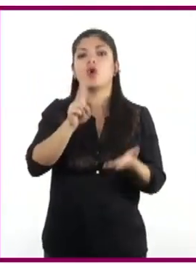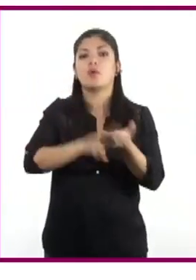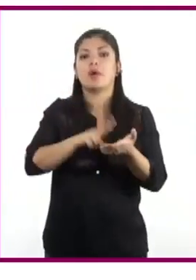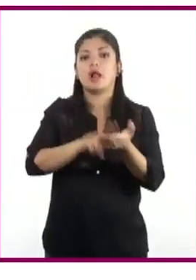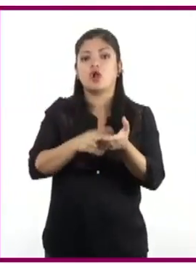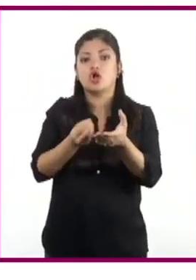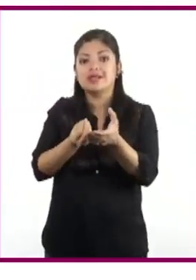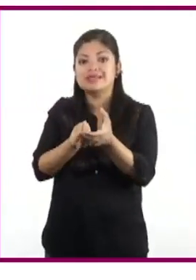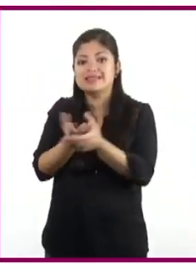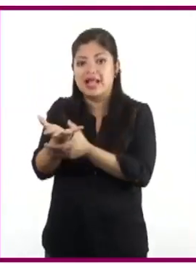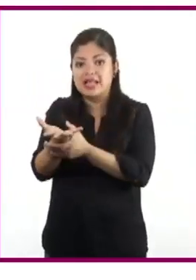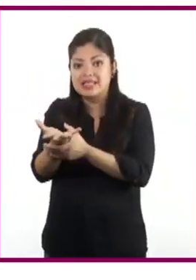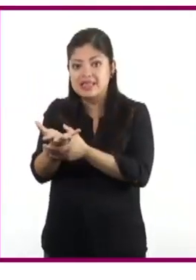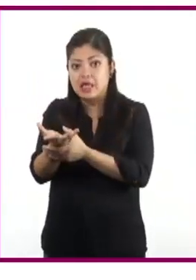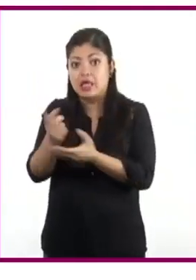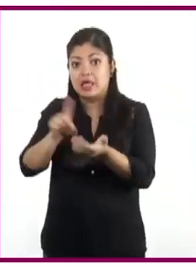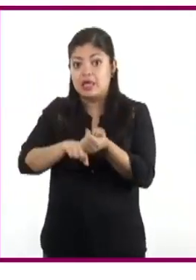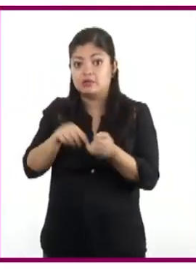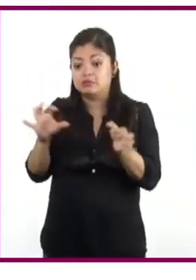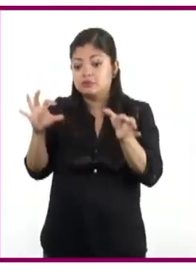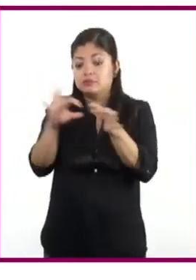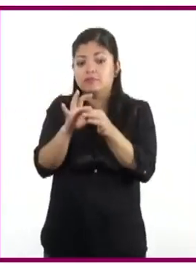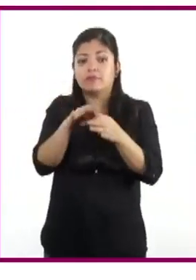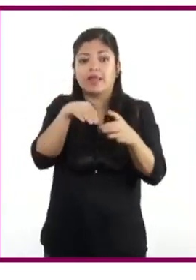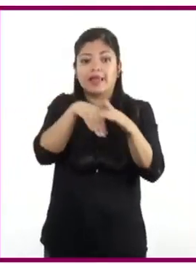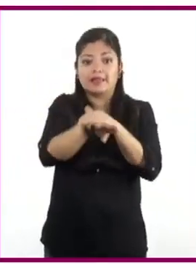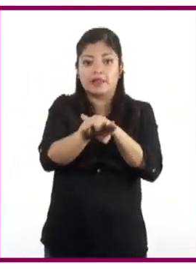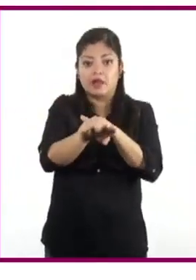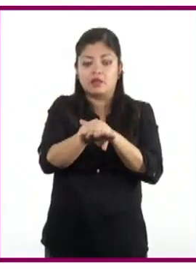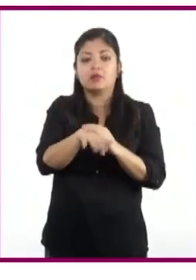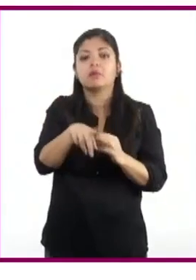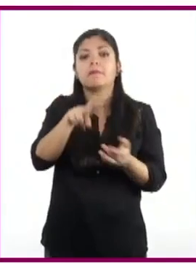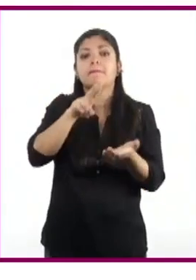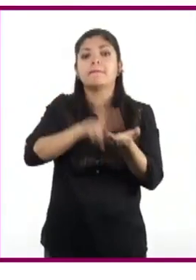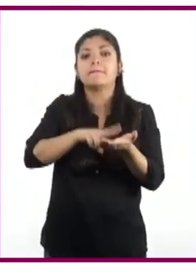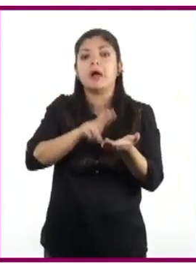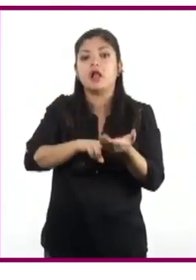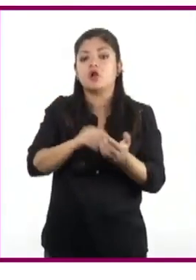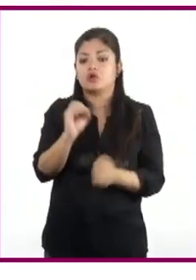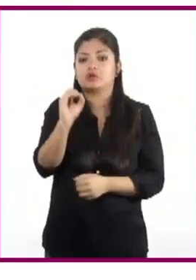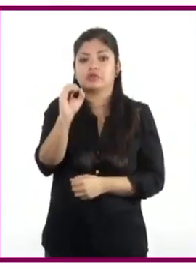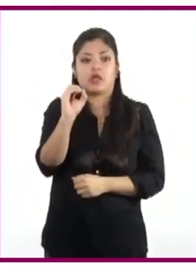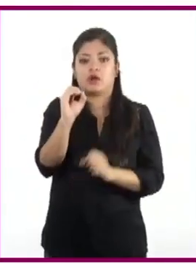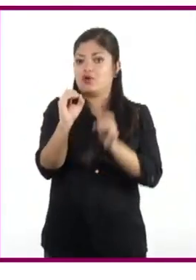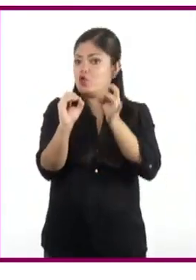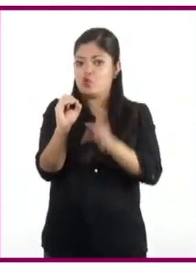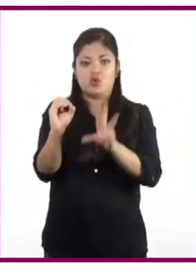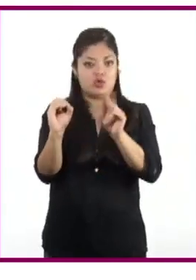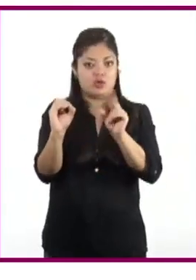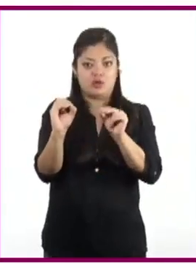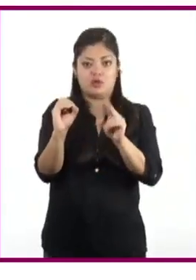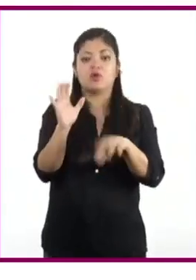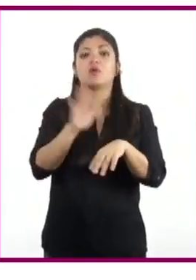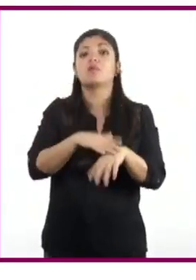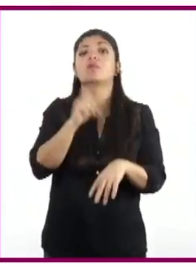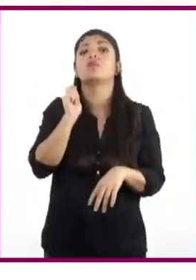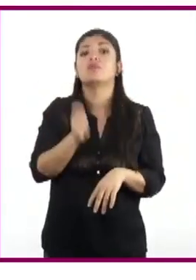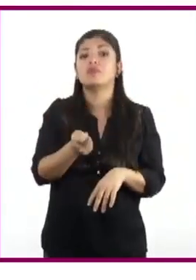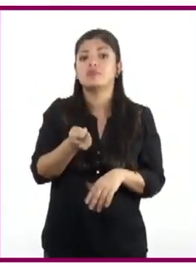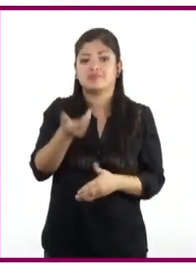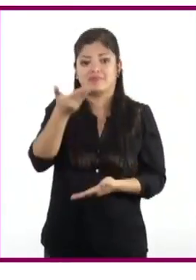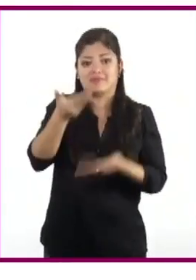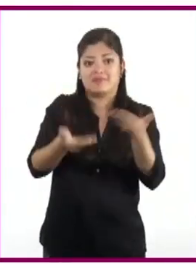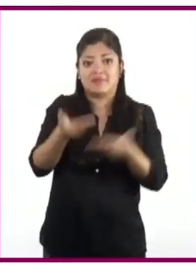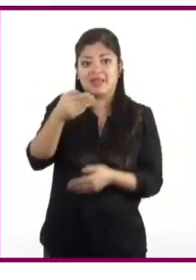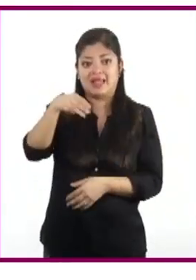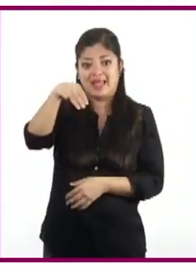salida entre su valor correspondiente de entrada, excepto para el valor 0. Como la constante de proporcionalidad o